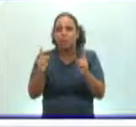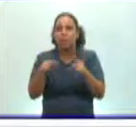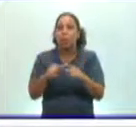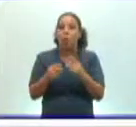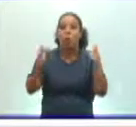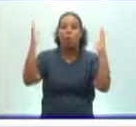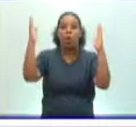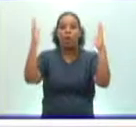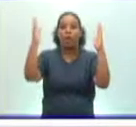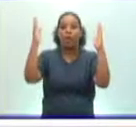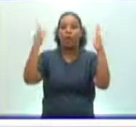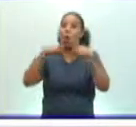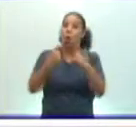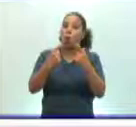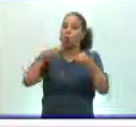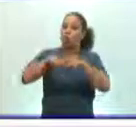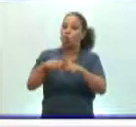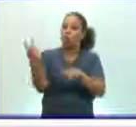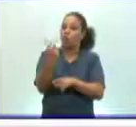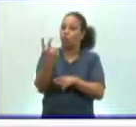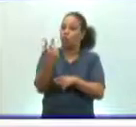de semirrectas y de paralelas.